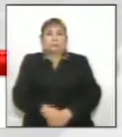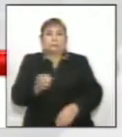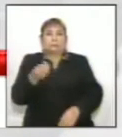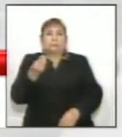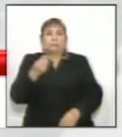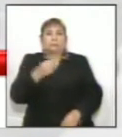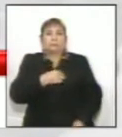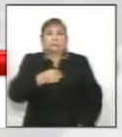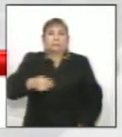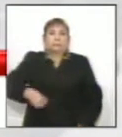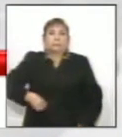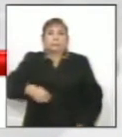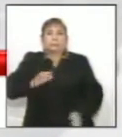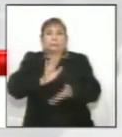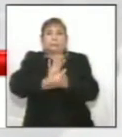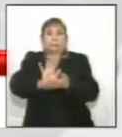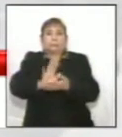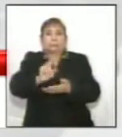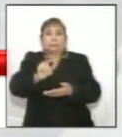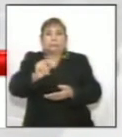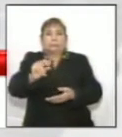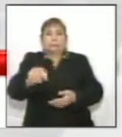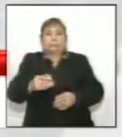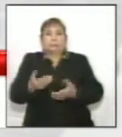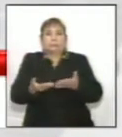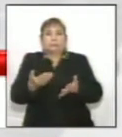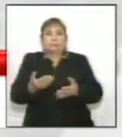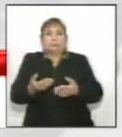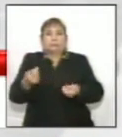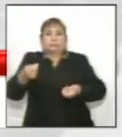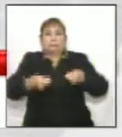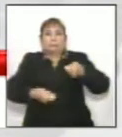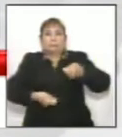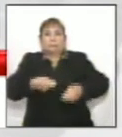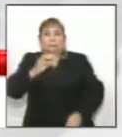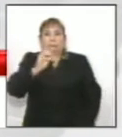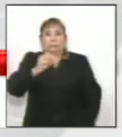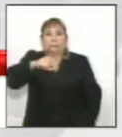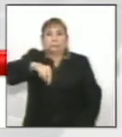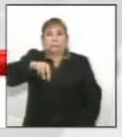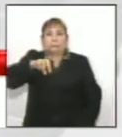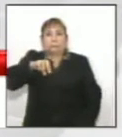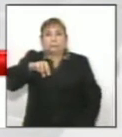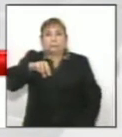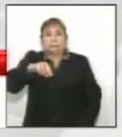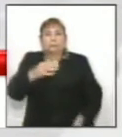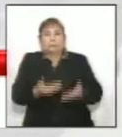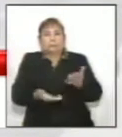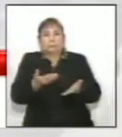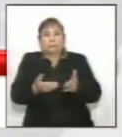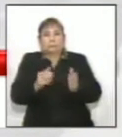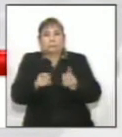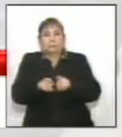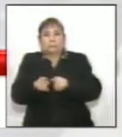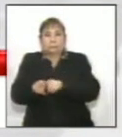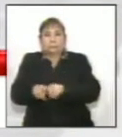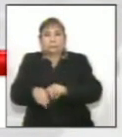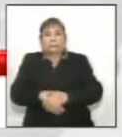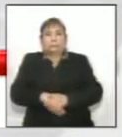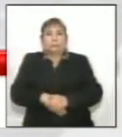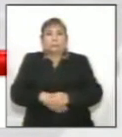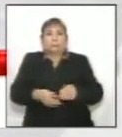MEF niega que existen aportes para los aportantes de la ONP, pero reconoce los mismos cuando